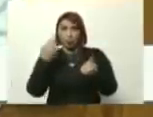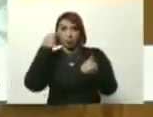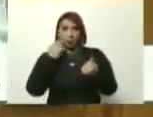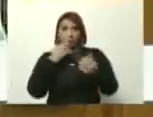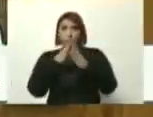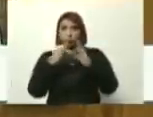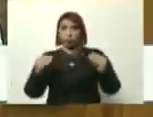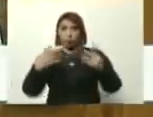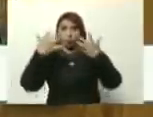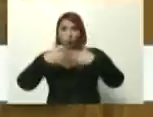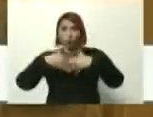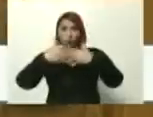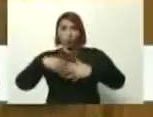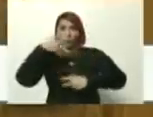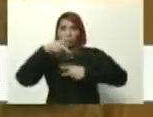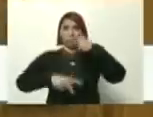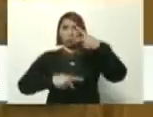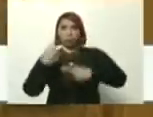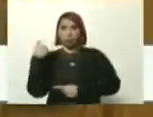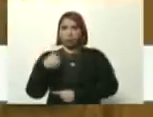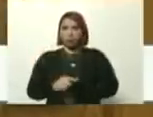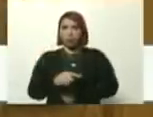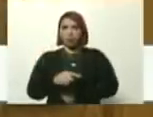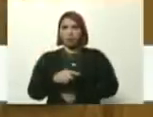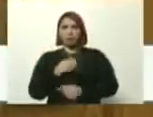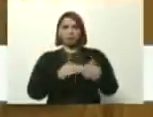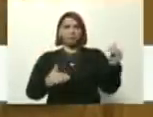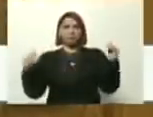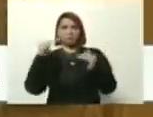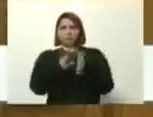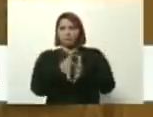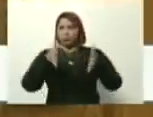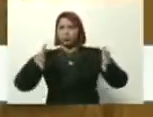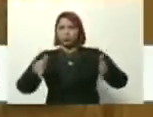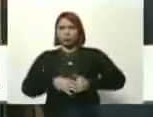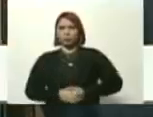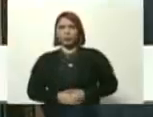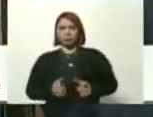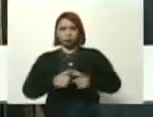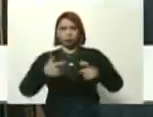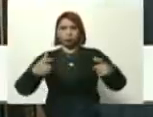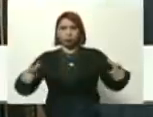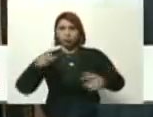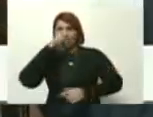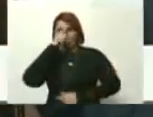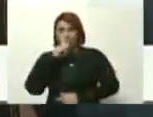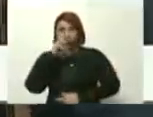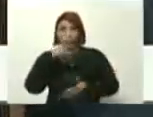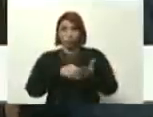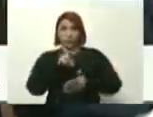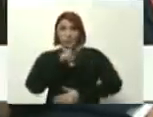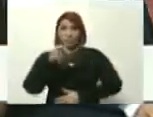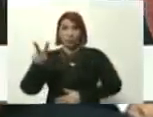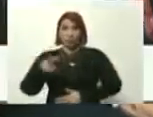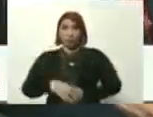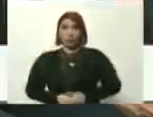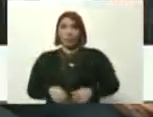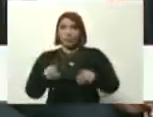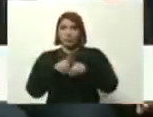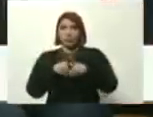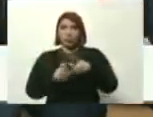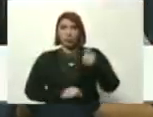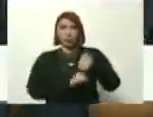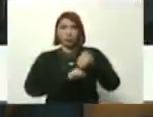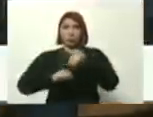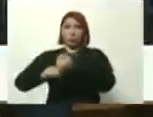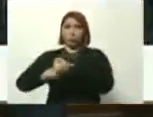motores productivos tengan una mayor expansión. Bueno, en el año 2022, de igual manera, se impulsará, allí está la